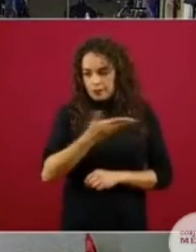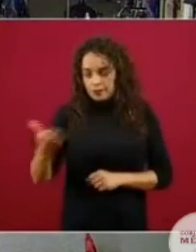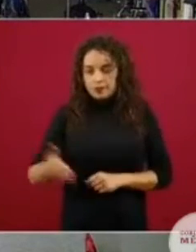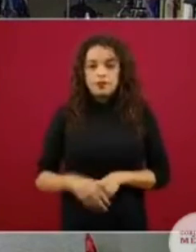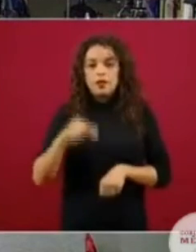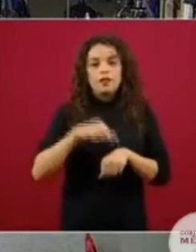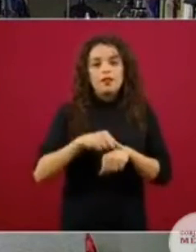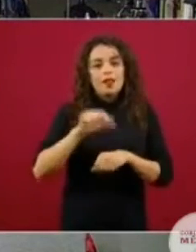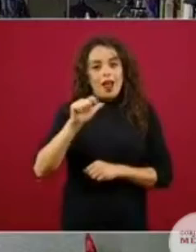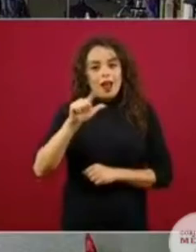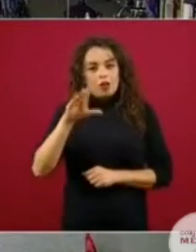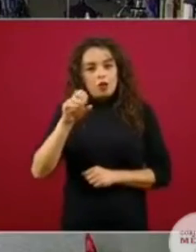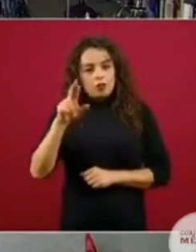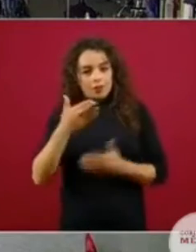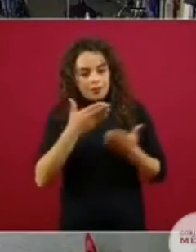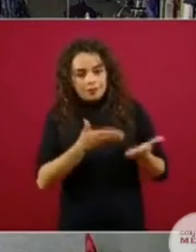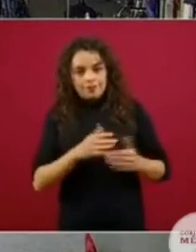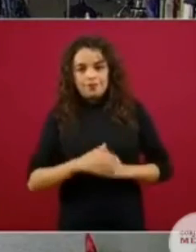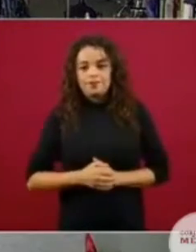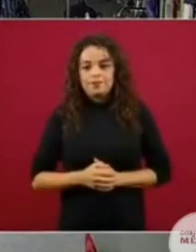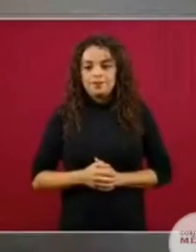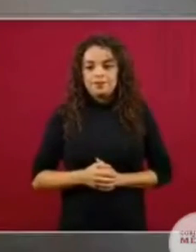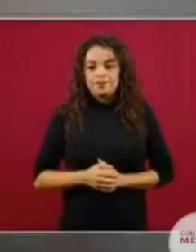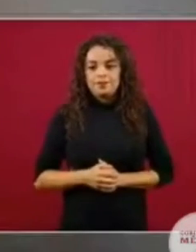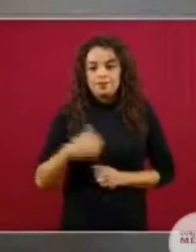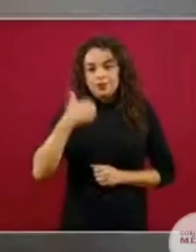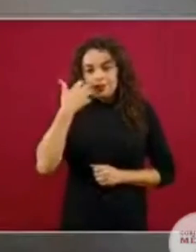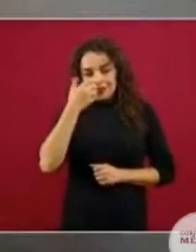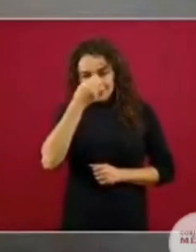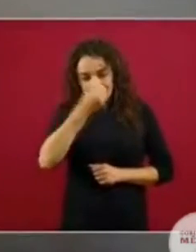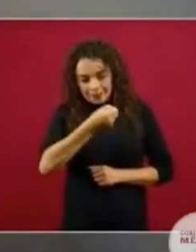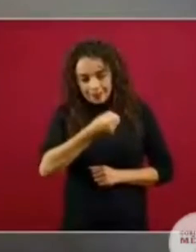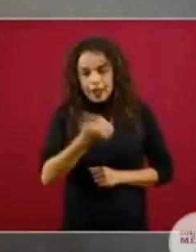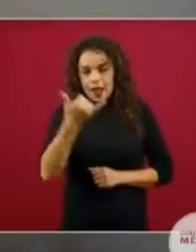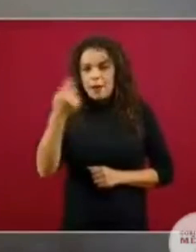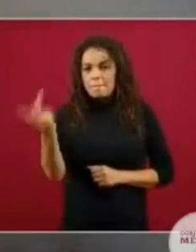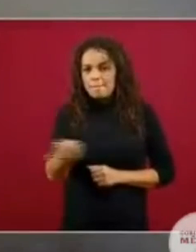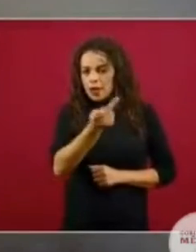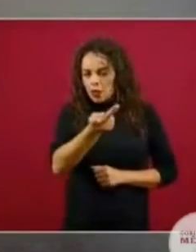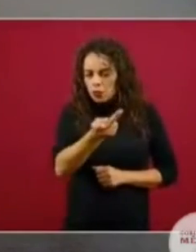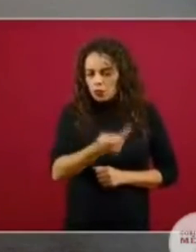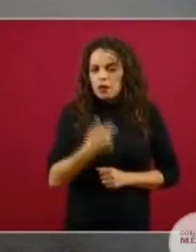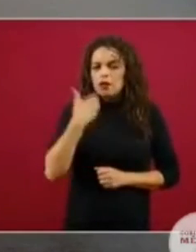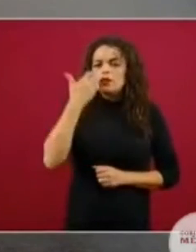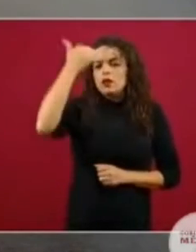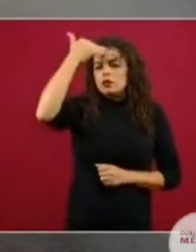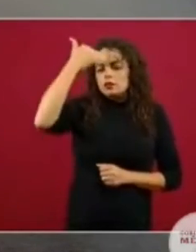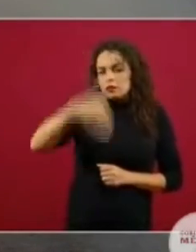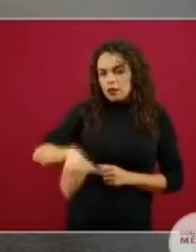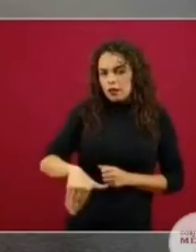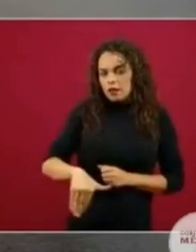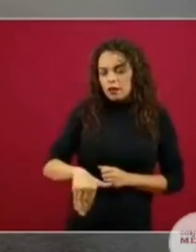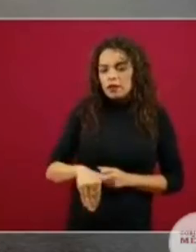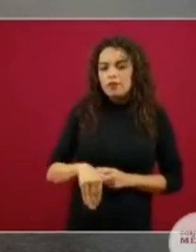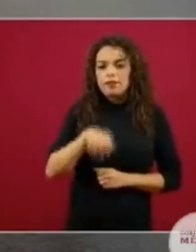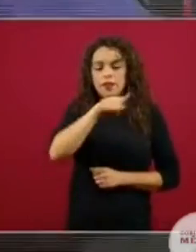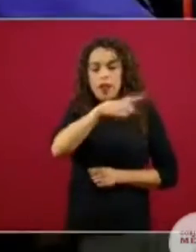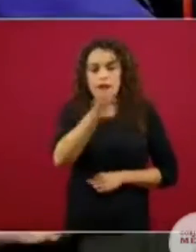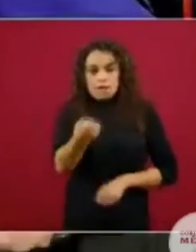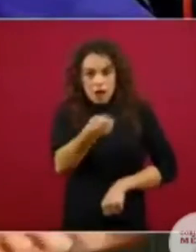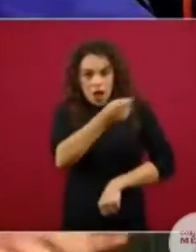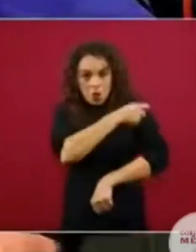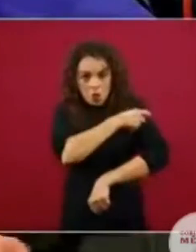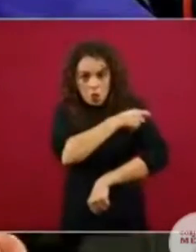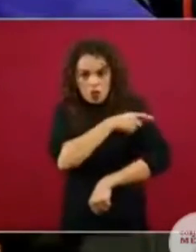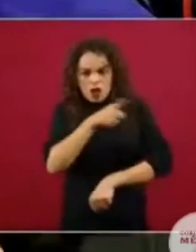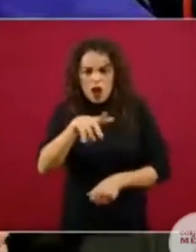liliana nuclea depresión saludable tengo una sola pregunta quisiera saber si estas vacunas y cuáles el virus o la